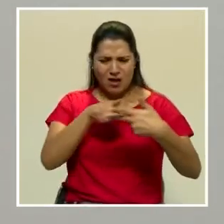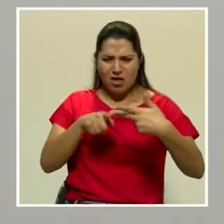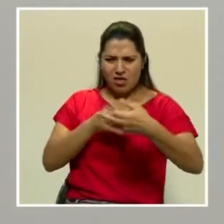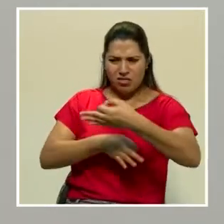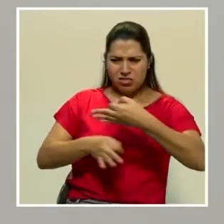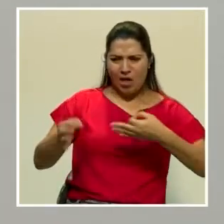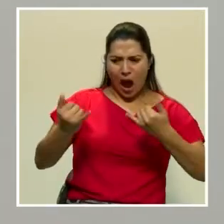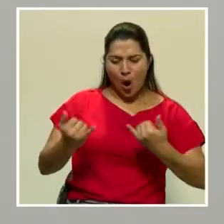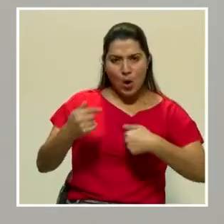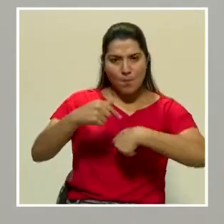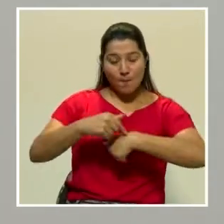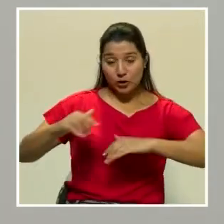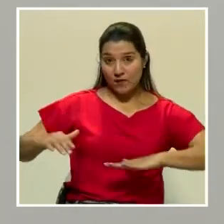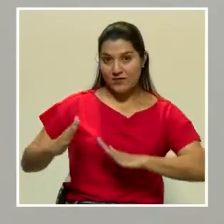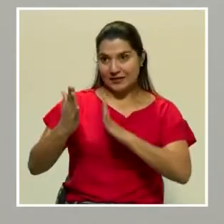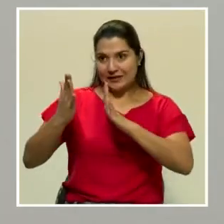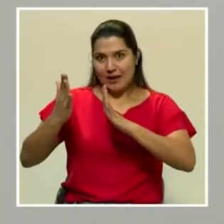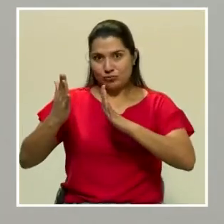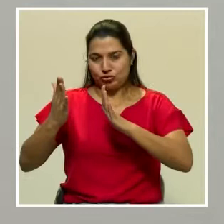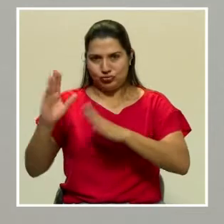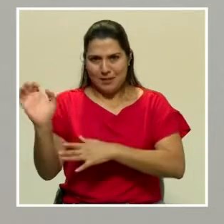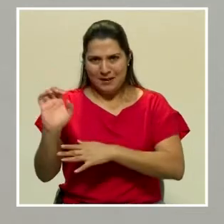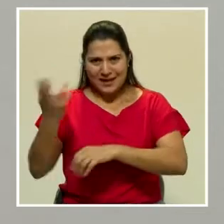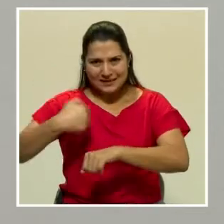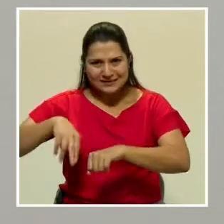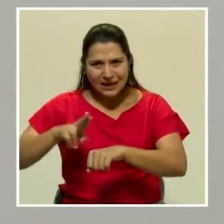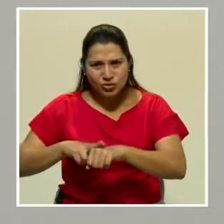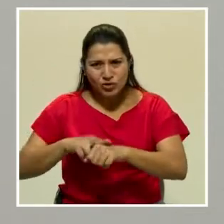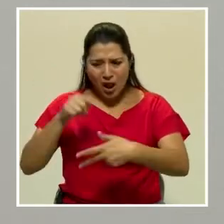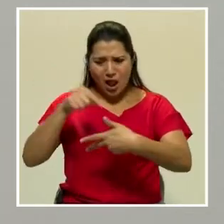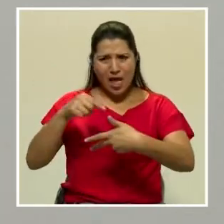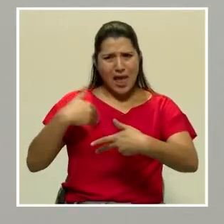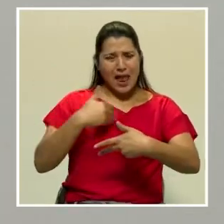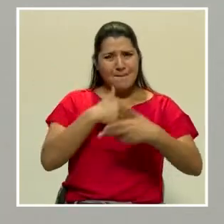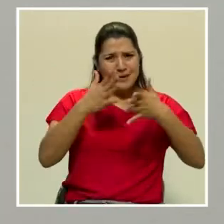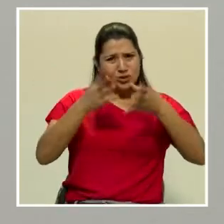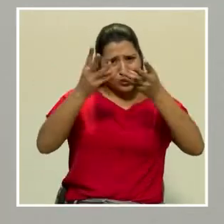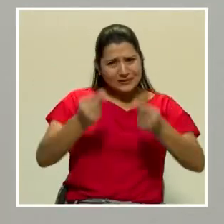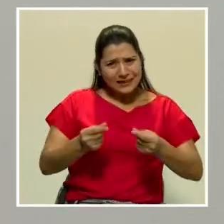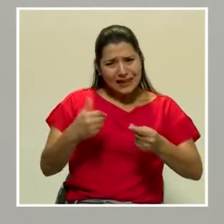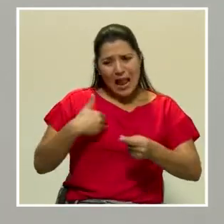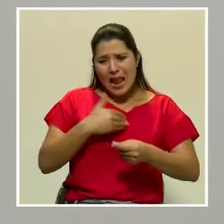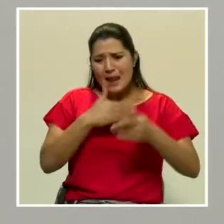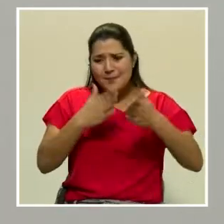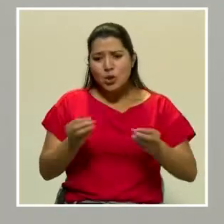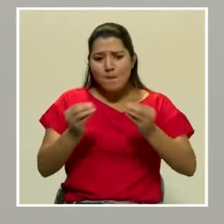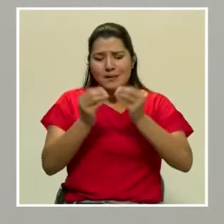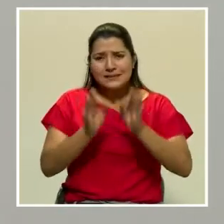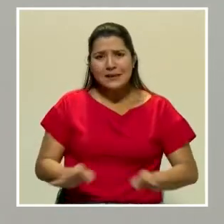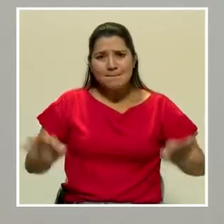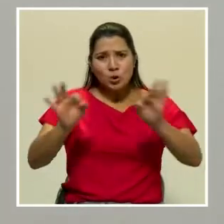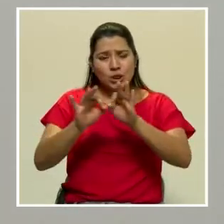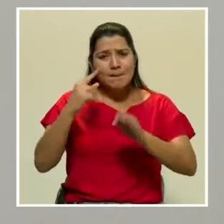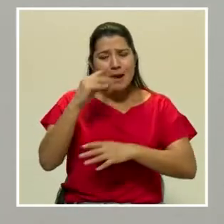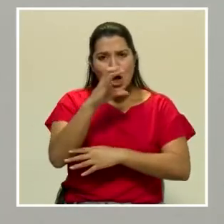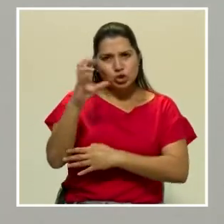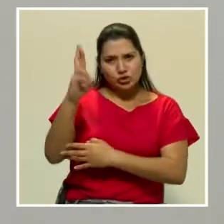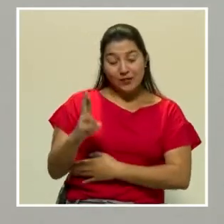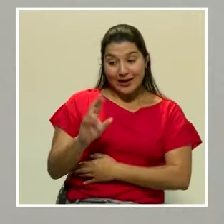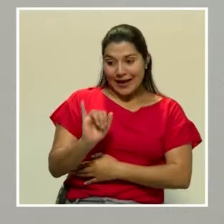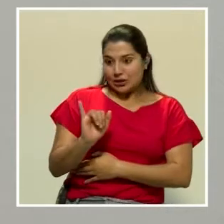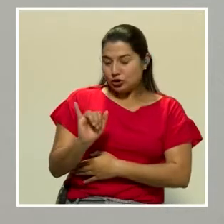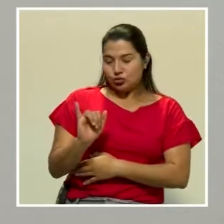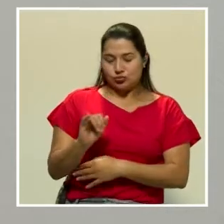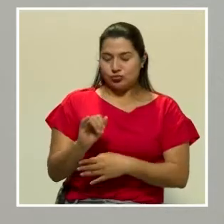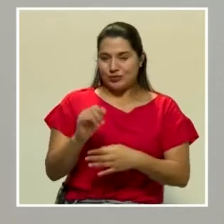jerarcas, entre ellos el ministro de Hacienda, uno de los ministros más importantes para nuestro país, es un balde de agua fría en un país que